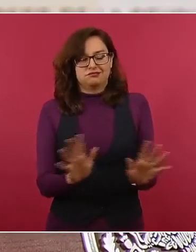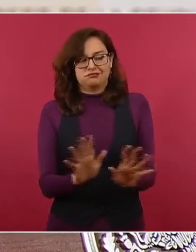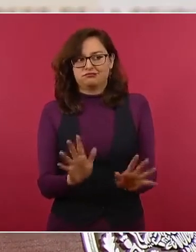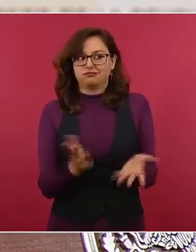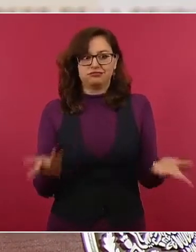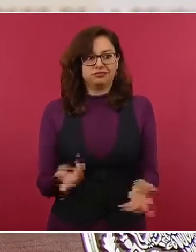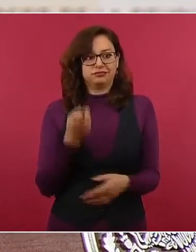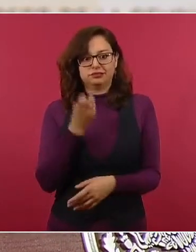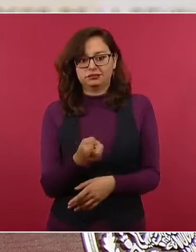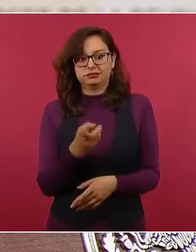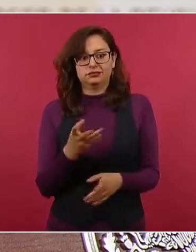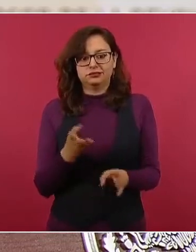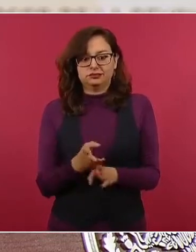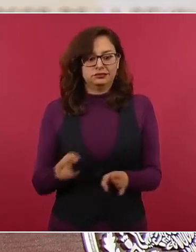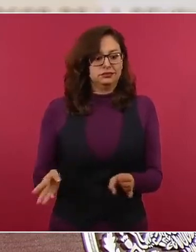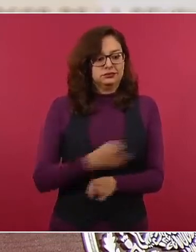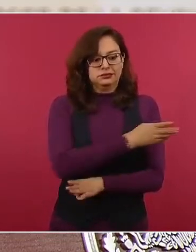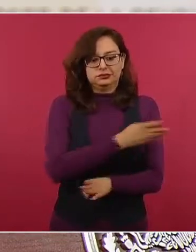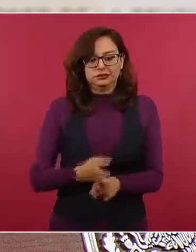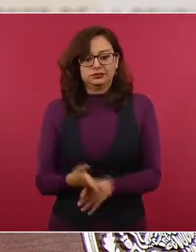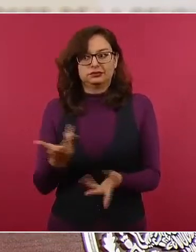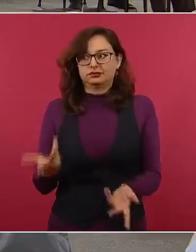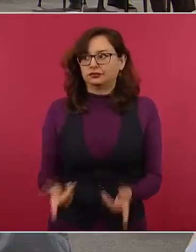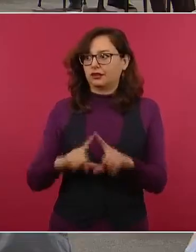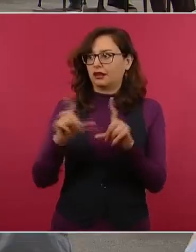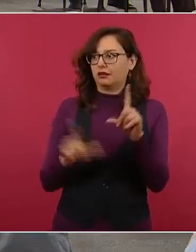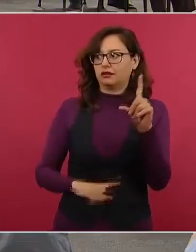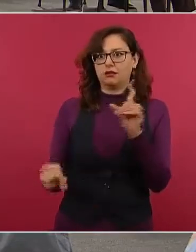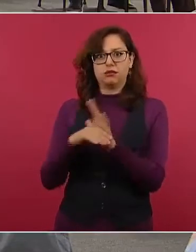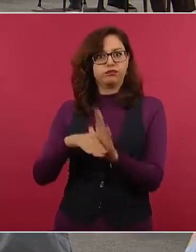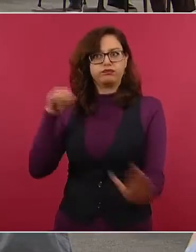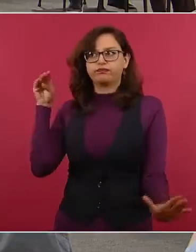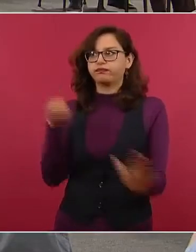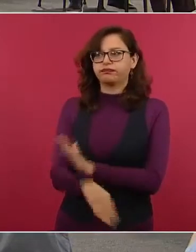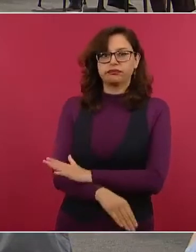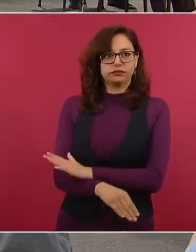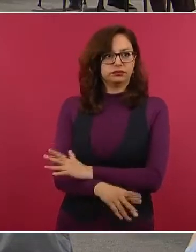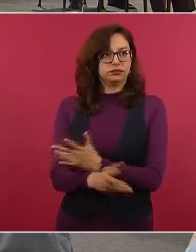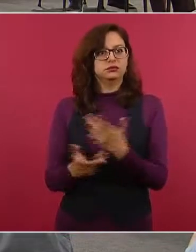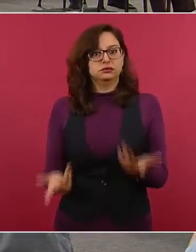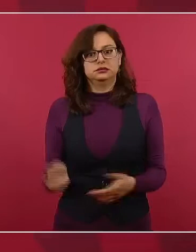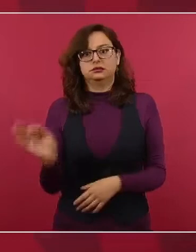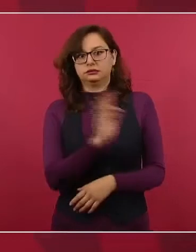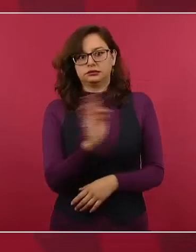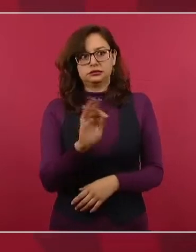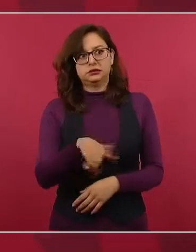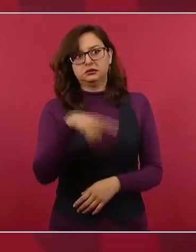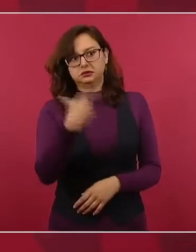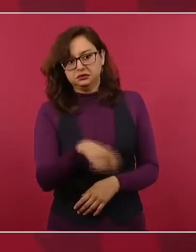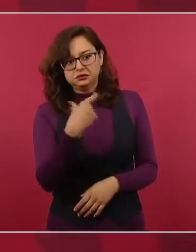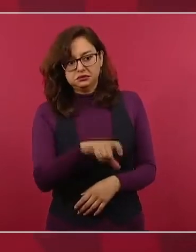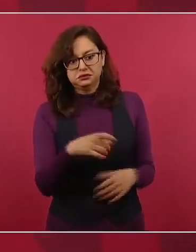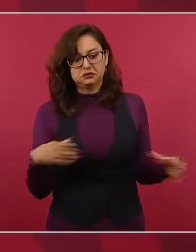Puede ser buena para los financieros, para los potentados, pero fue muy mala